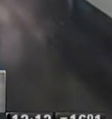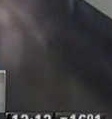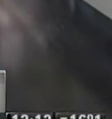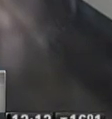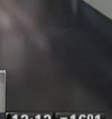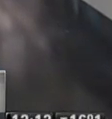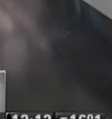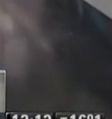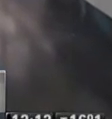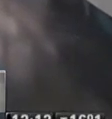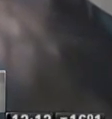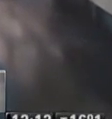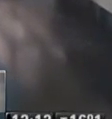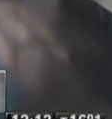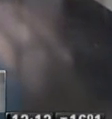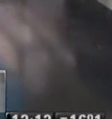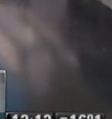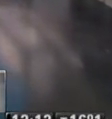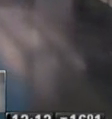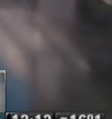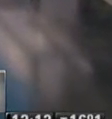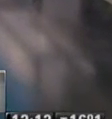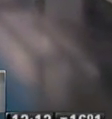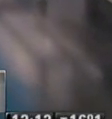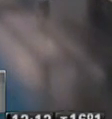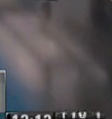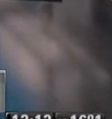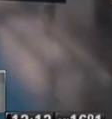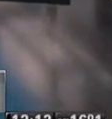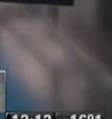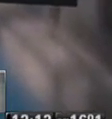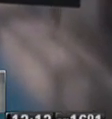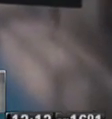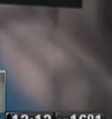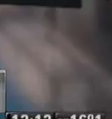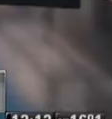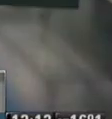y el Fondo Monetario Internacional continúan demandando políticas de ajuste.